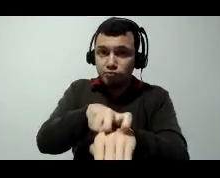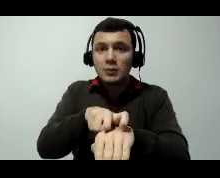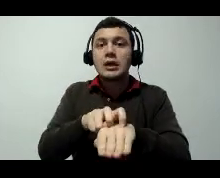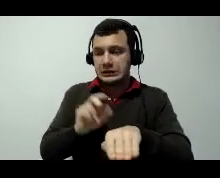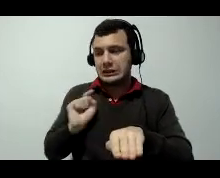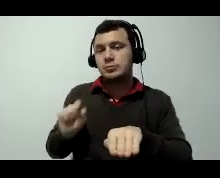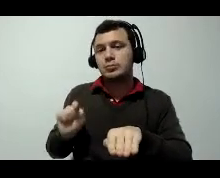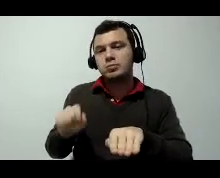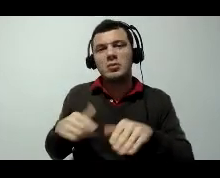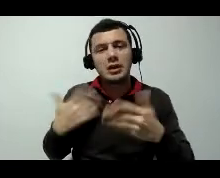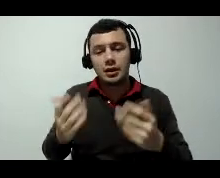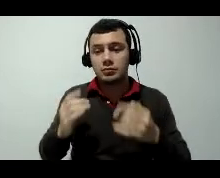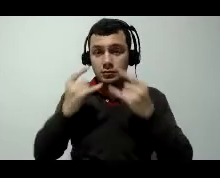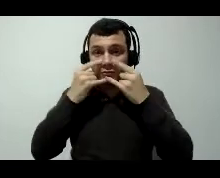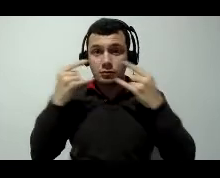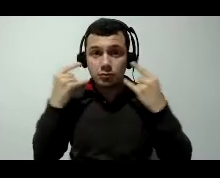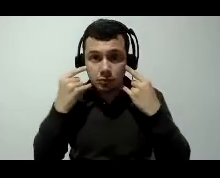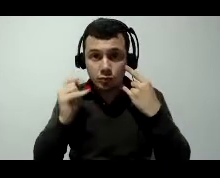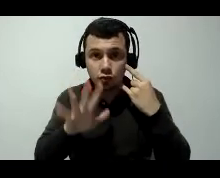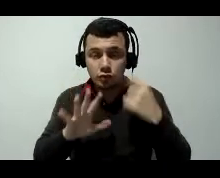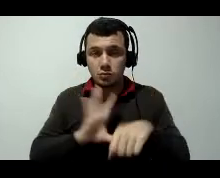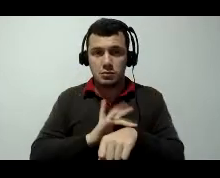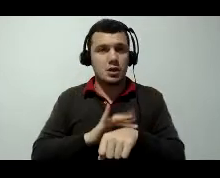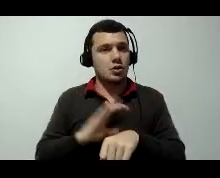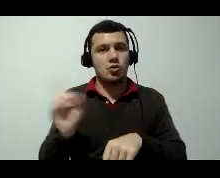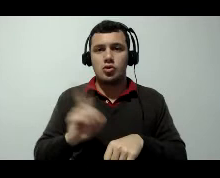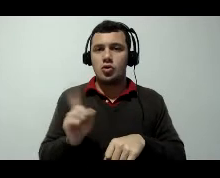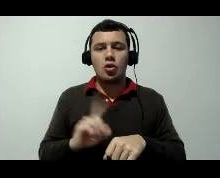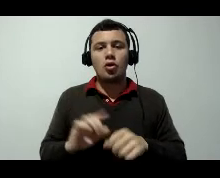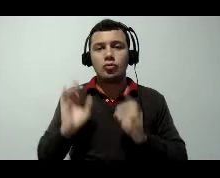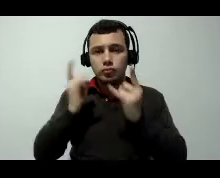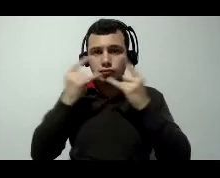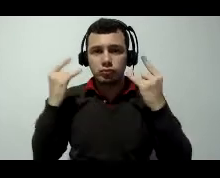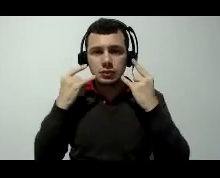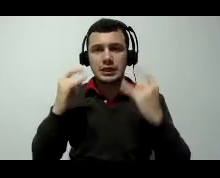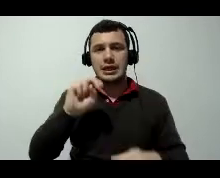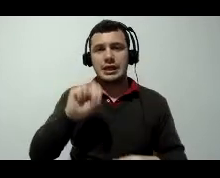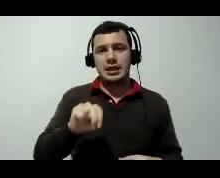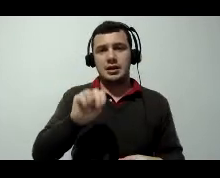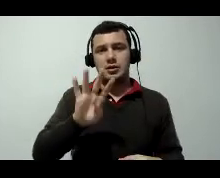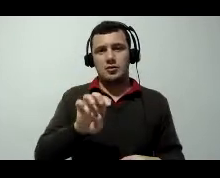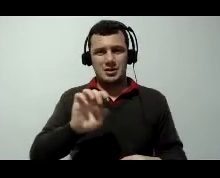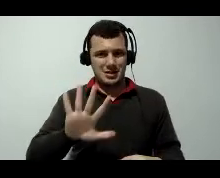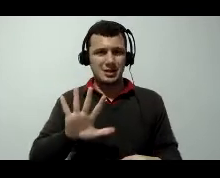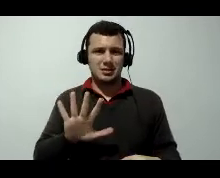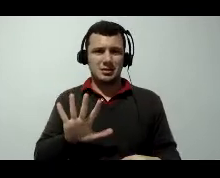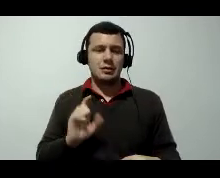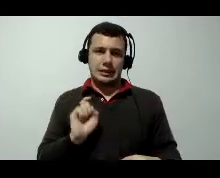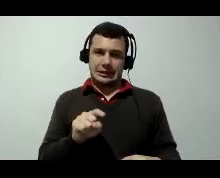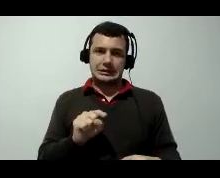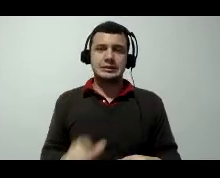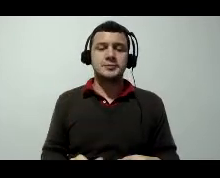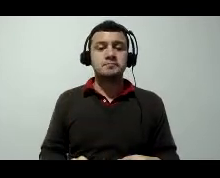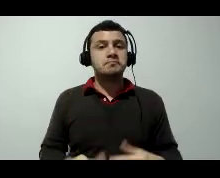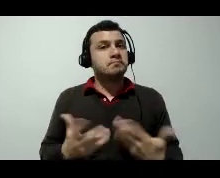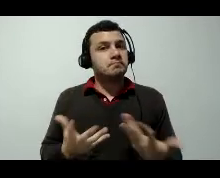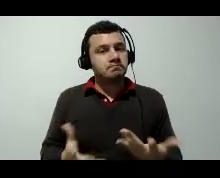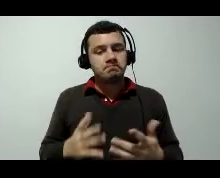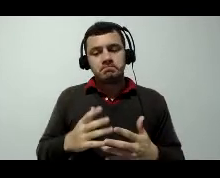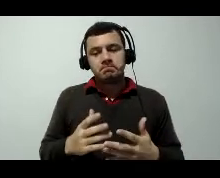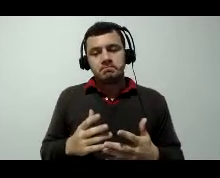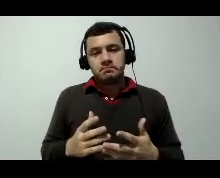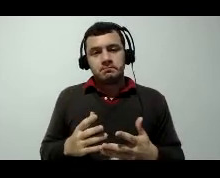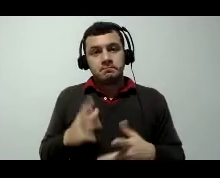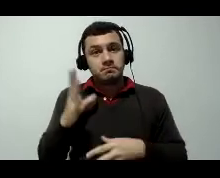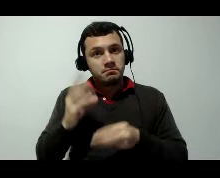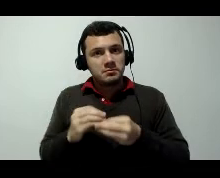ser mascarilla médica, sino esta mascarilla N95, y van a tener que utilizar obviamente el tema